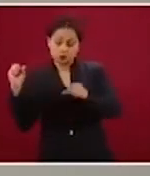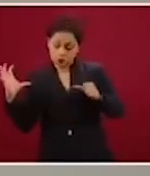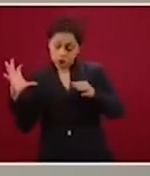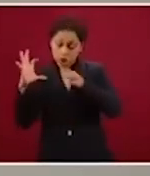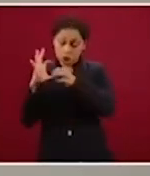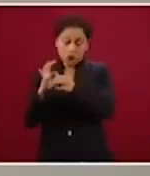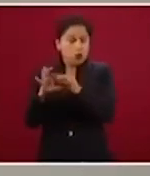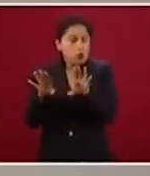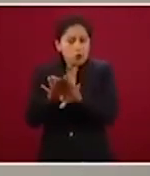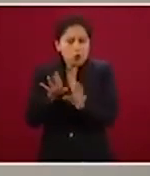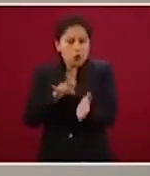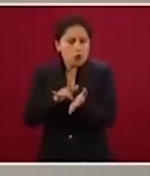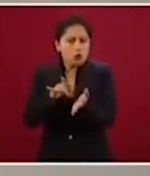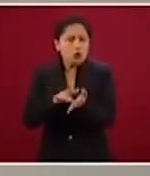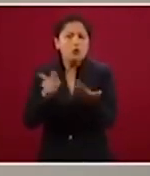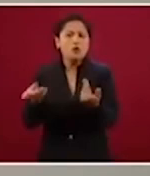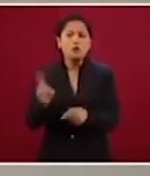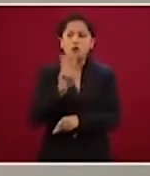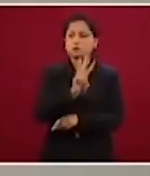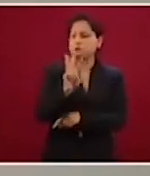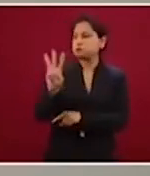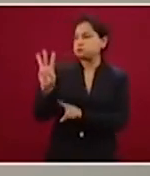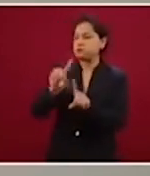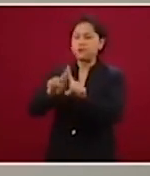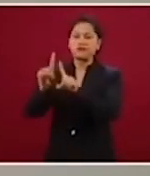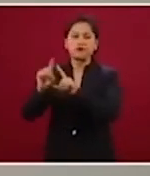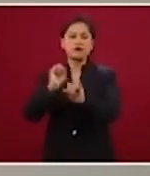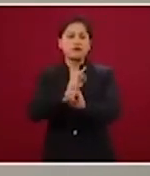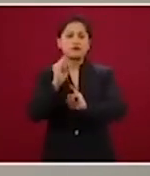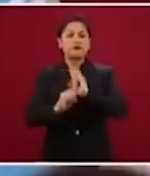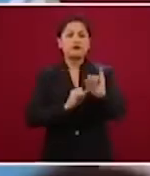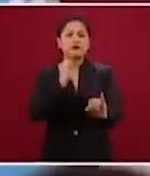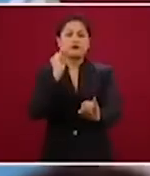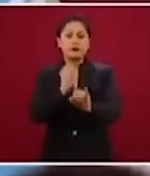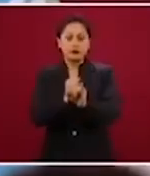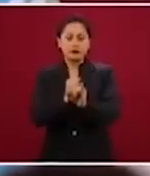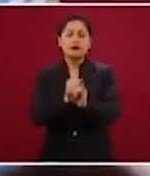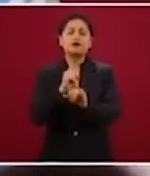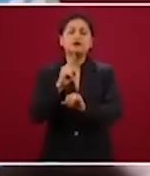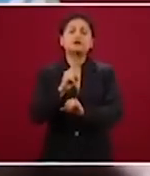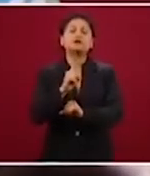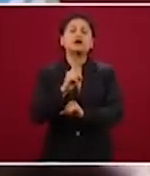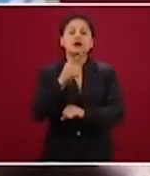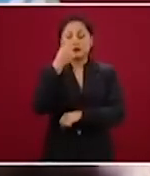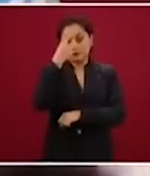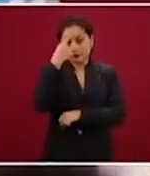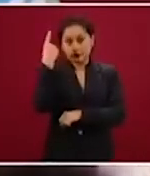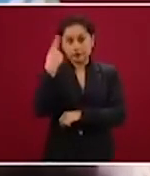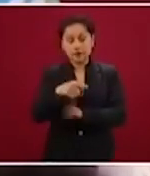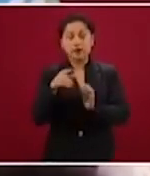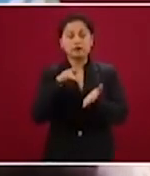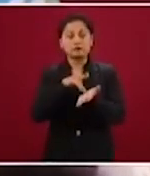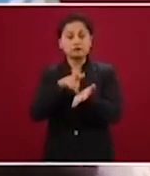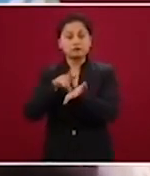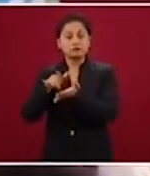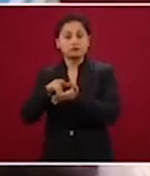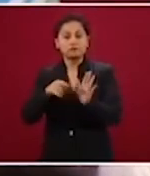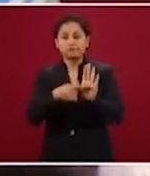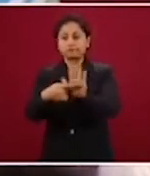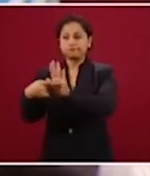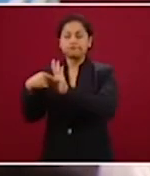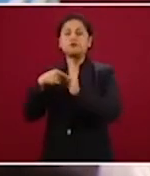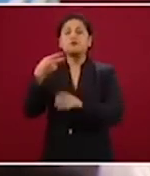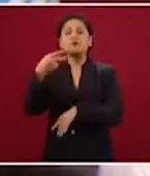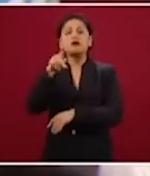sitios que figuran en la lista del Patrimonio Mundial de la Humanidad, pero también por medio de las artes, tradiciones,